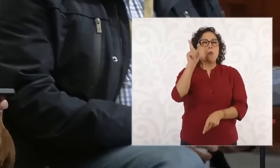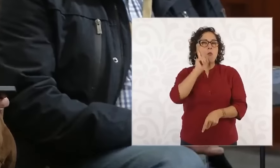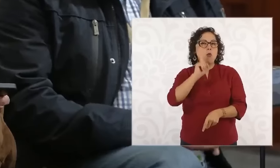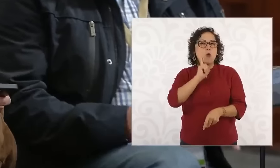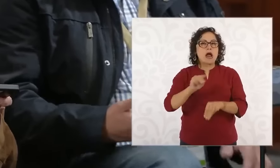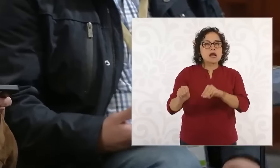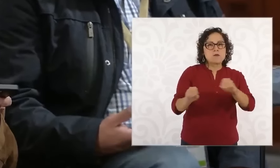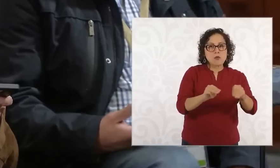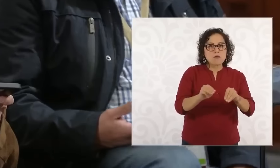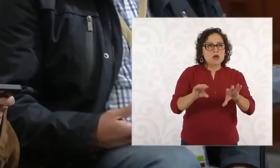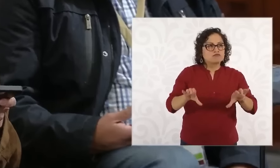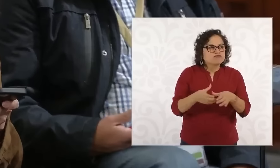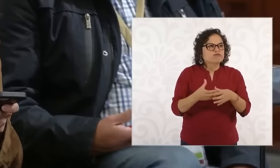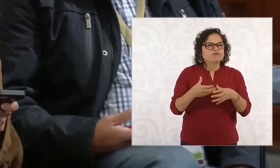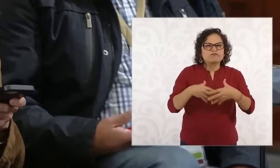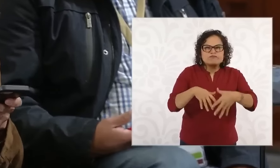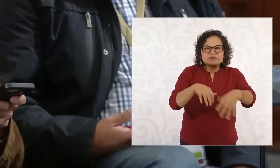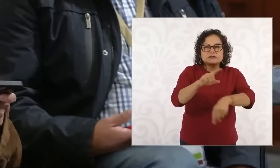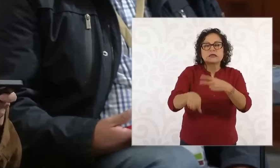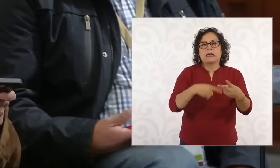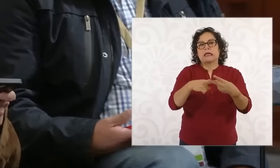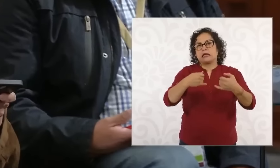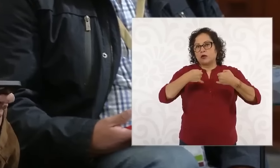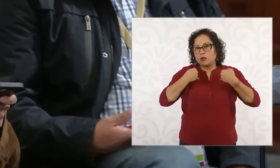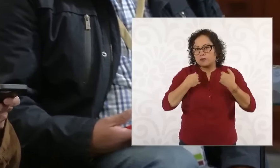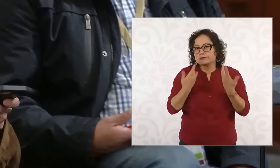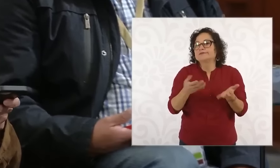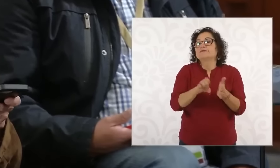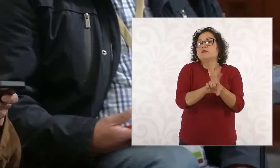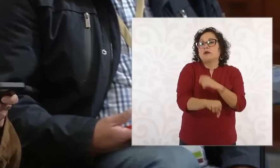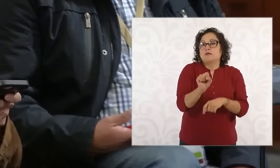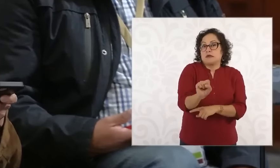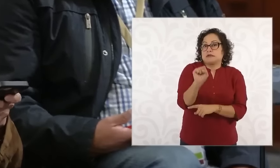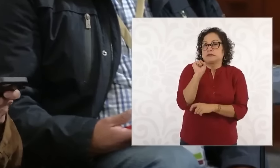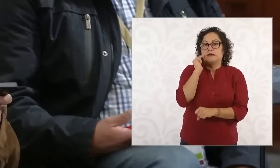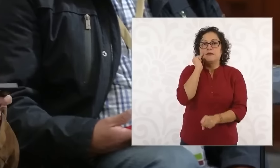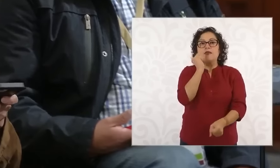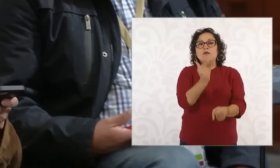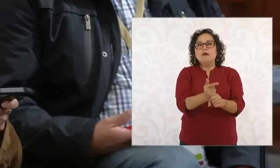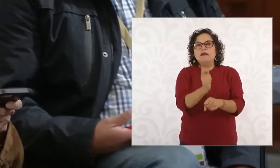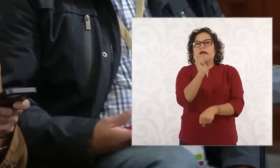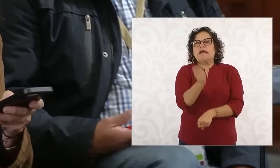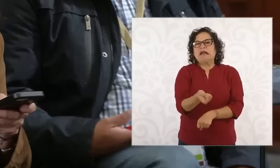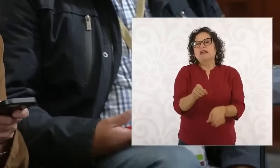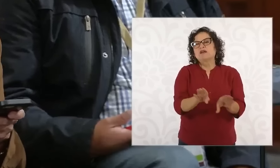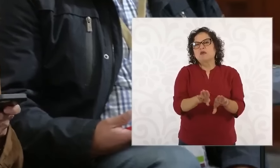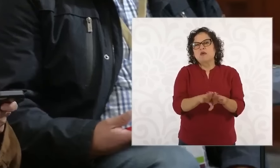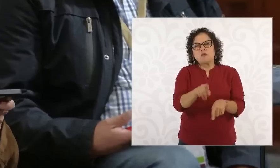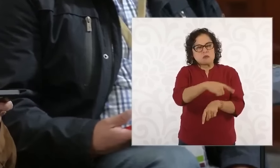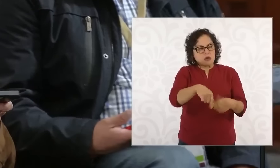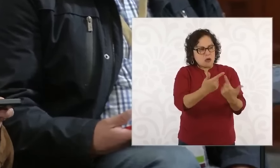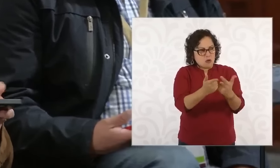sábado, pues que está este grupo de de choque, bueno, no, de este grupo violento,